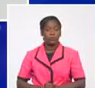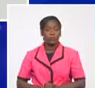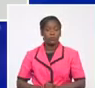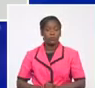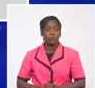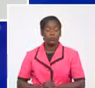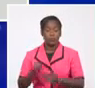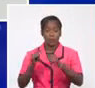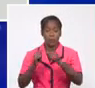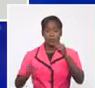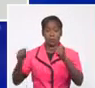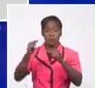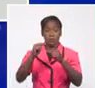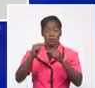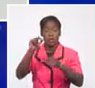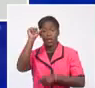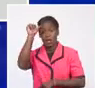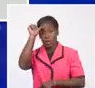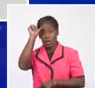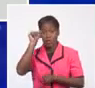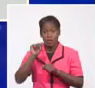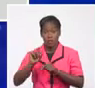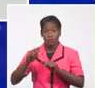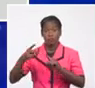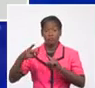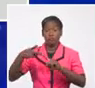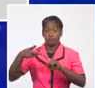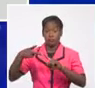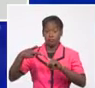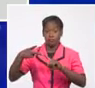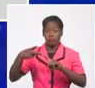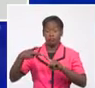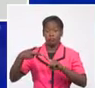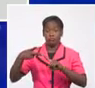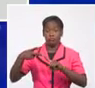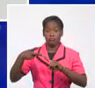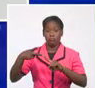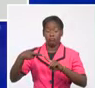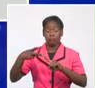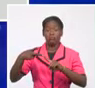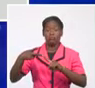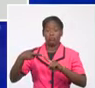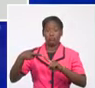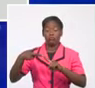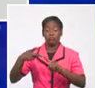en el número de casos, ocupa el segundo en cuanto al número de fallecidos.